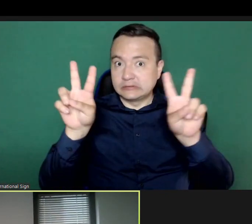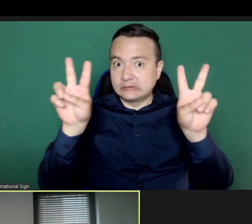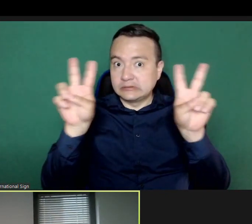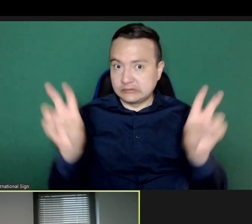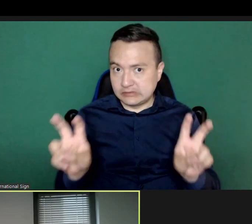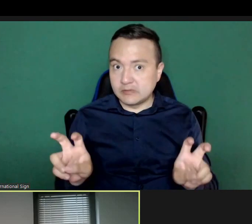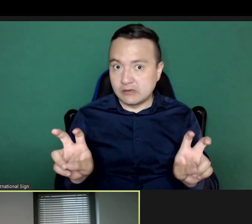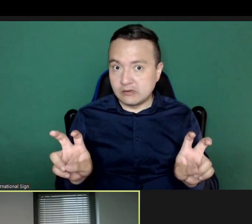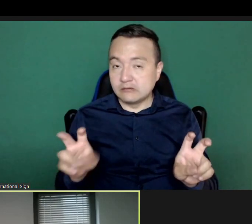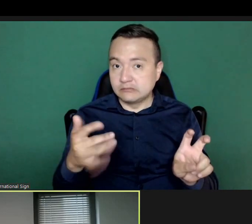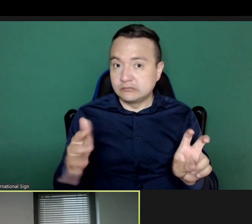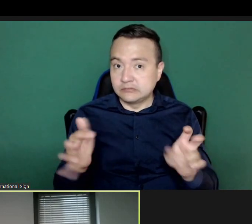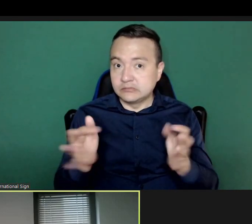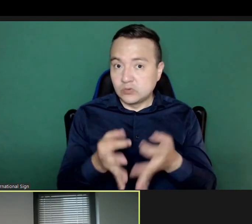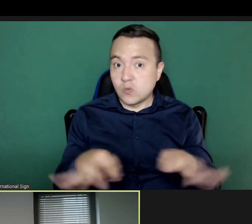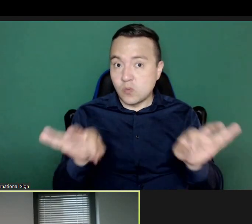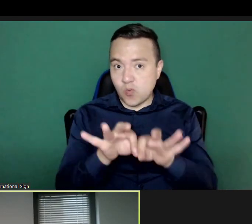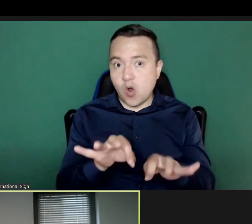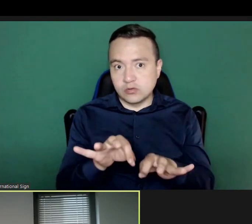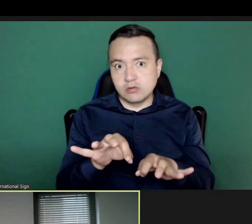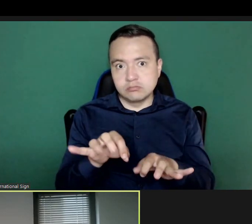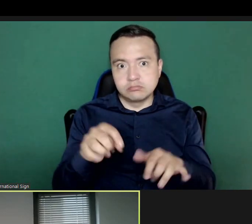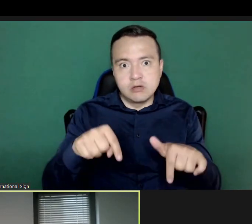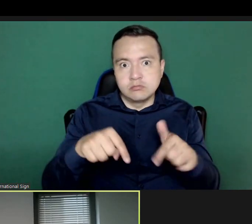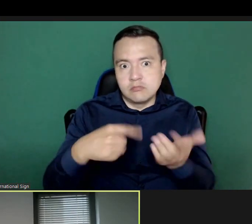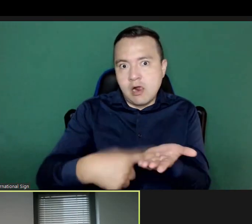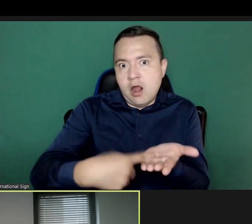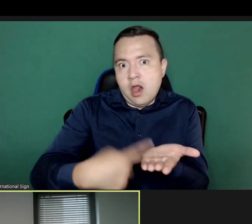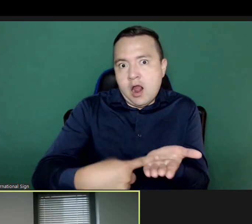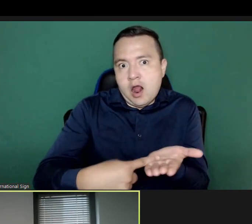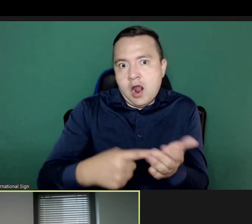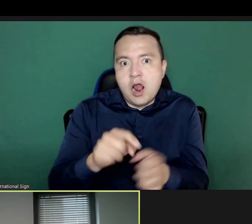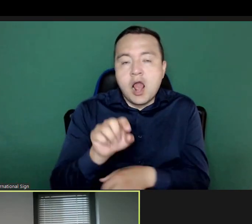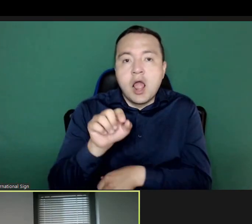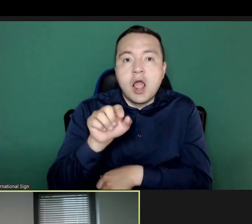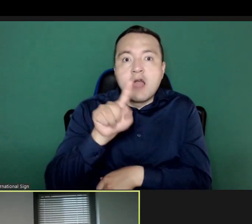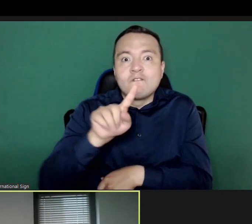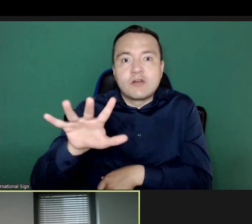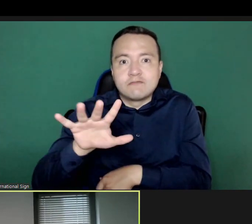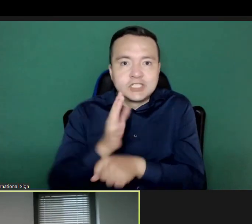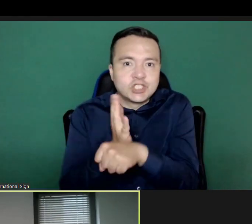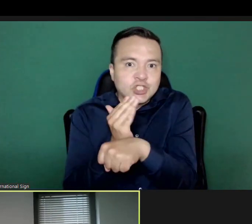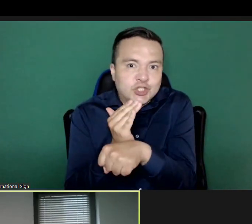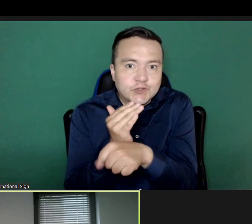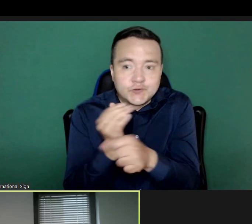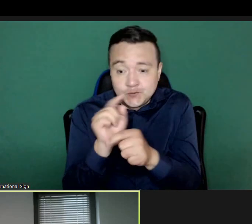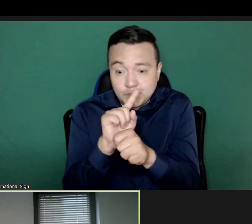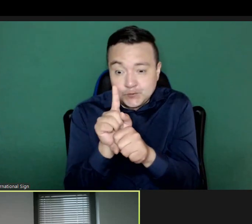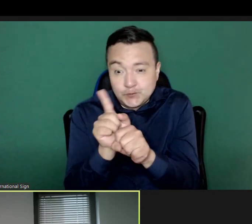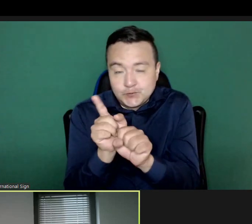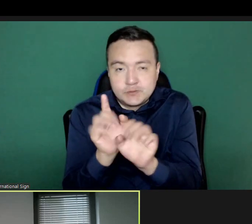es difícil de discutirlo en 15 segundos, pero me gustaría resaltar, por ejemplo,